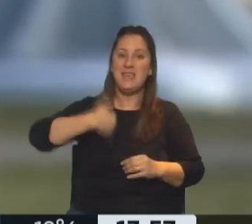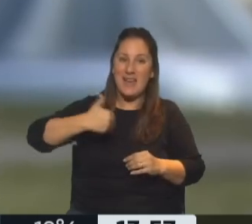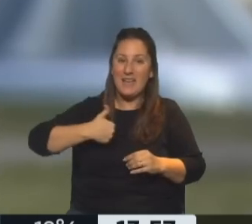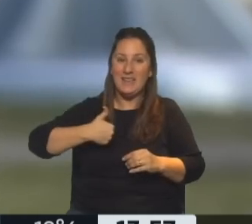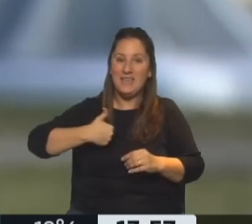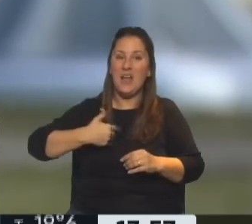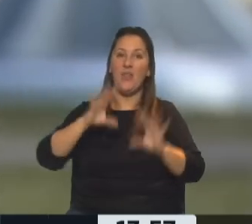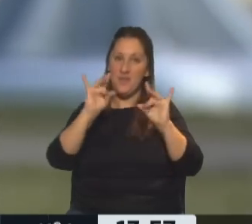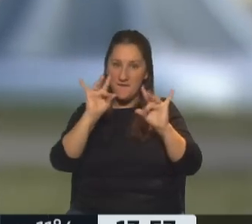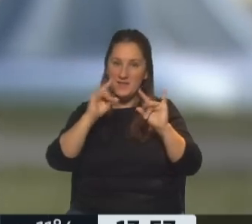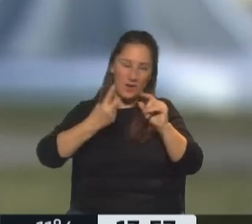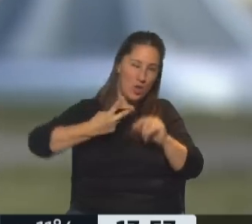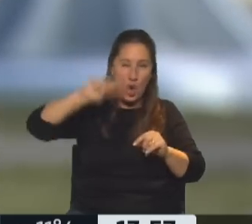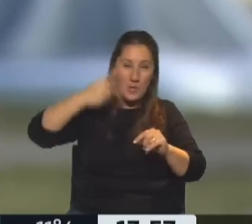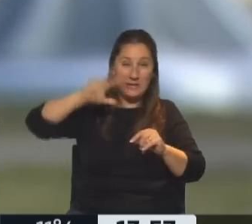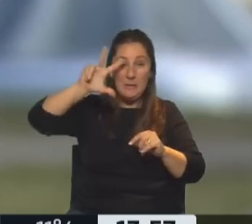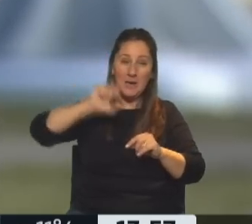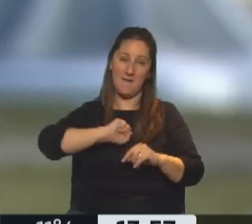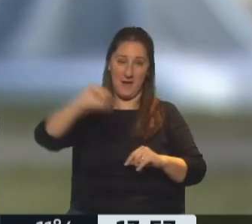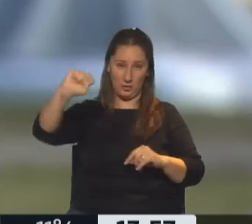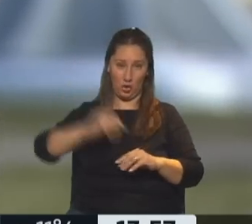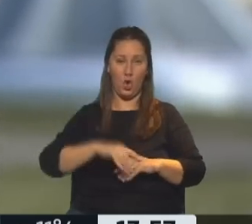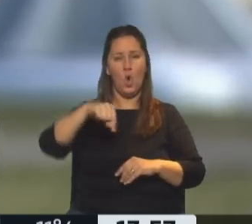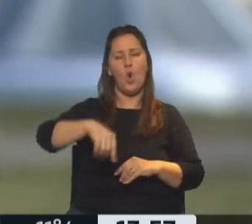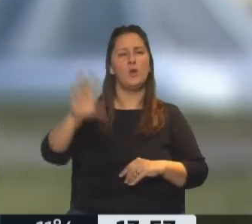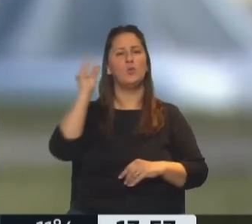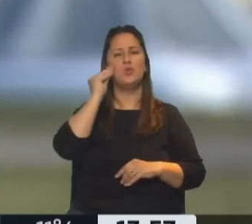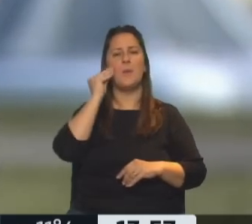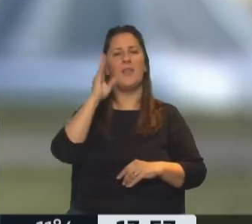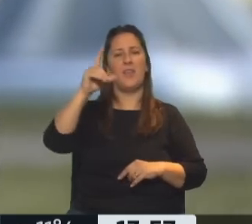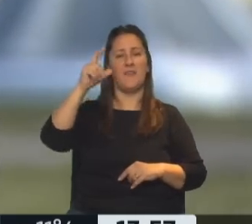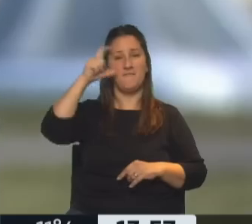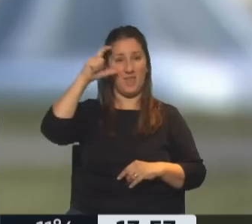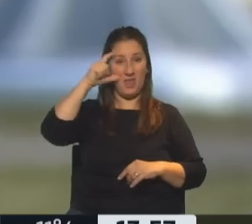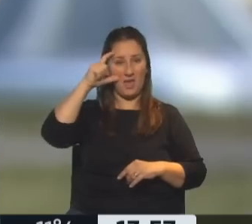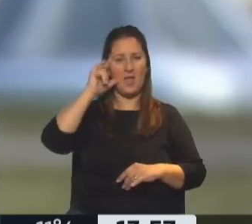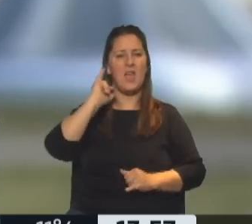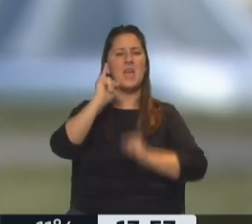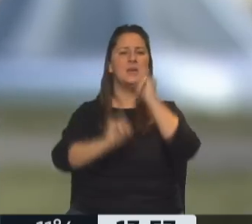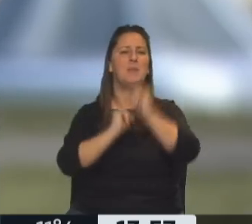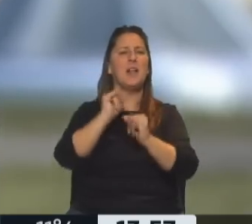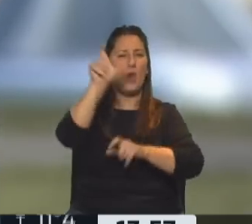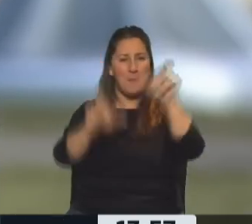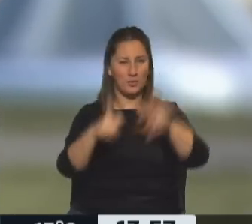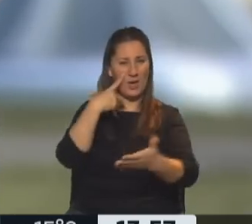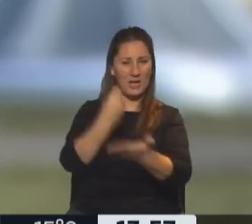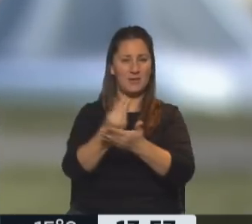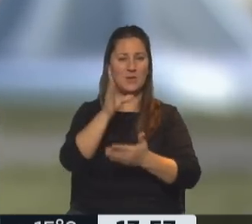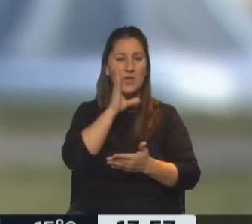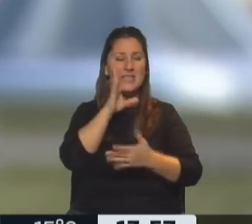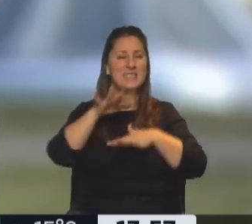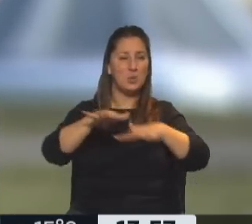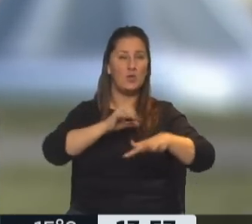que es el fenómeno inflacionario. Escuchaba hoy un discurso de Biden explicándole a los americanos la inflación que